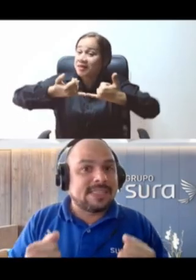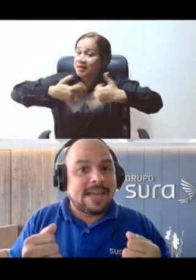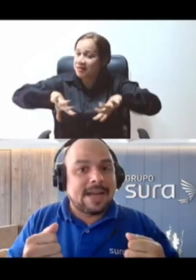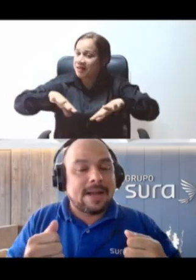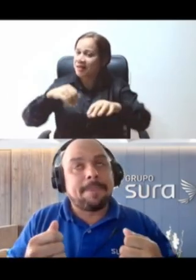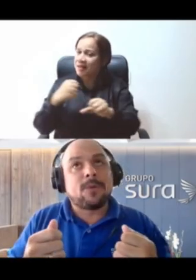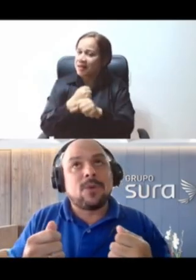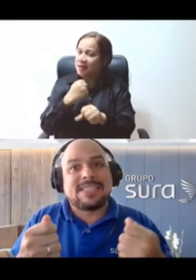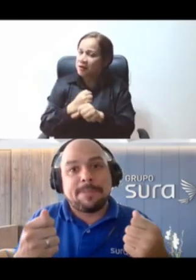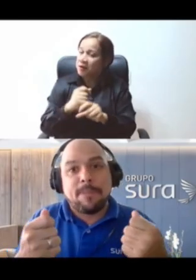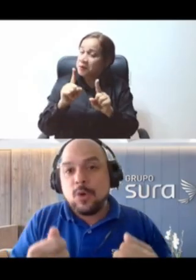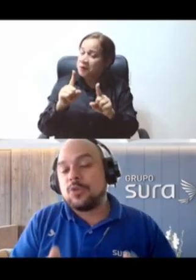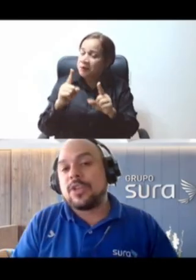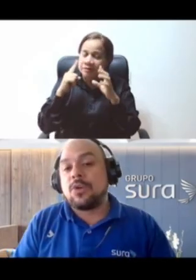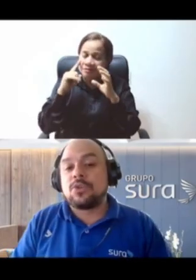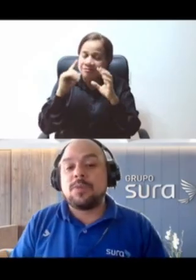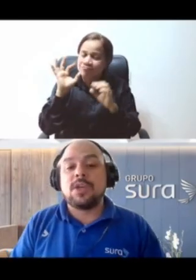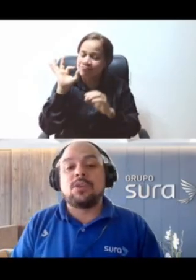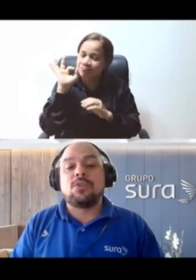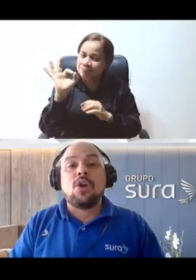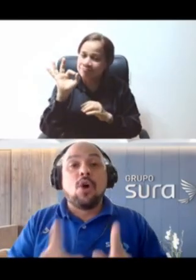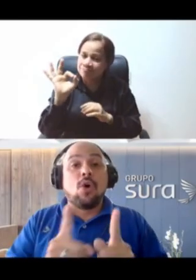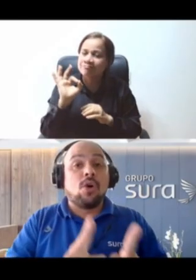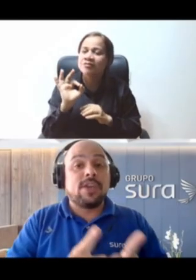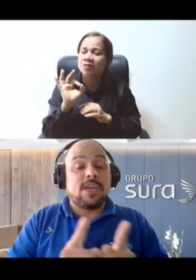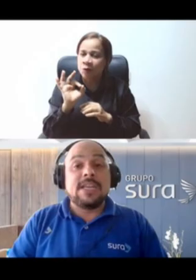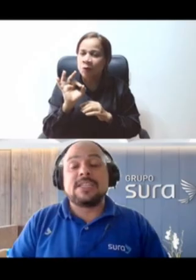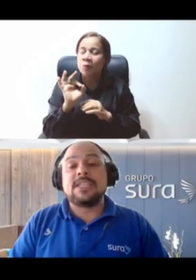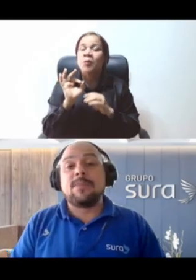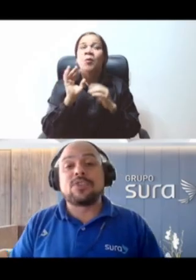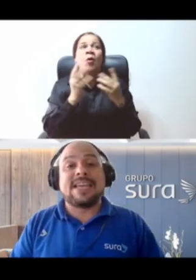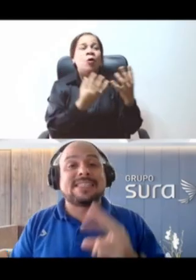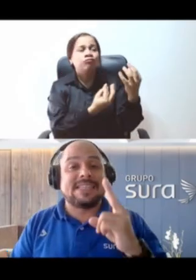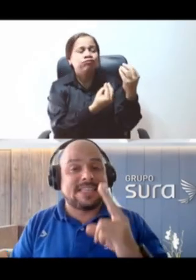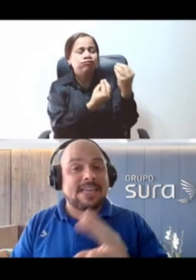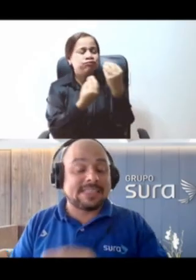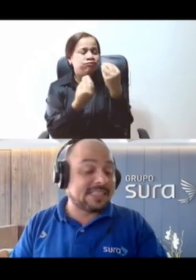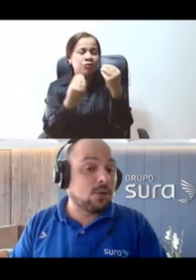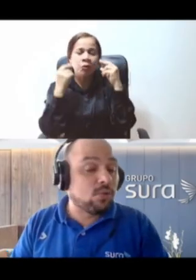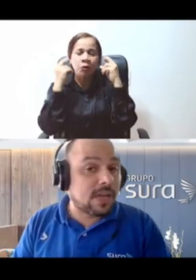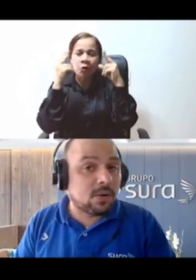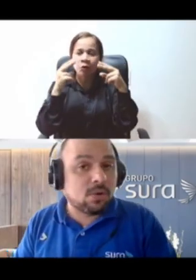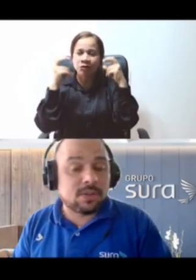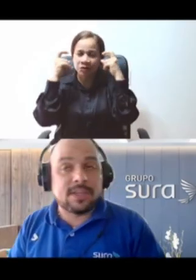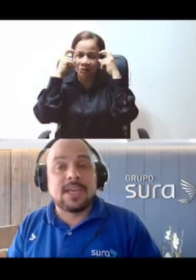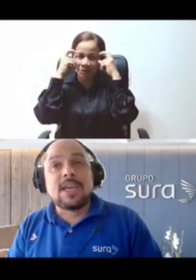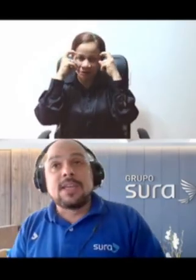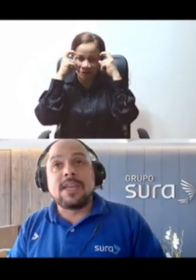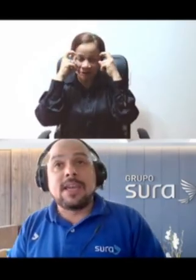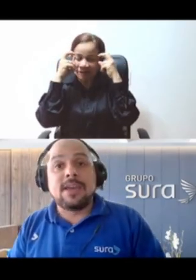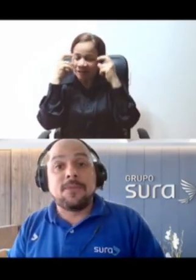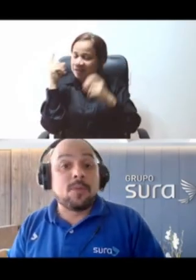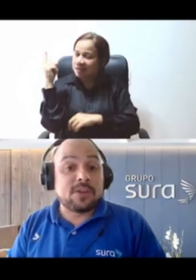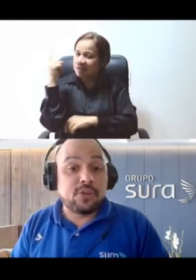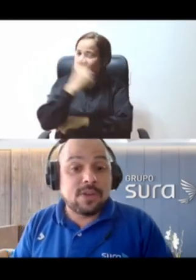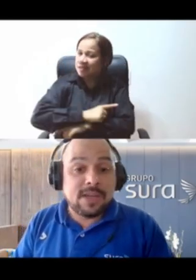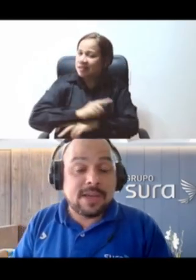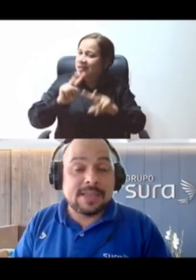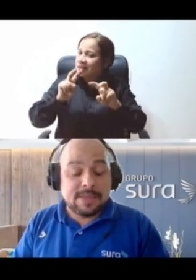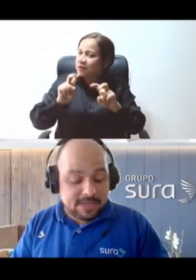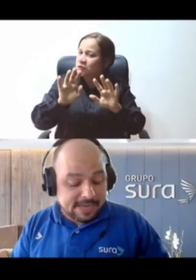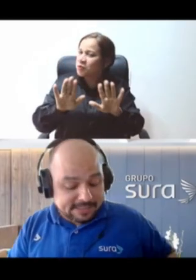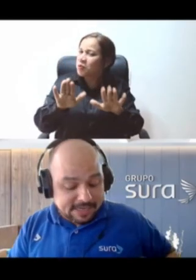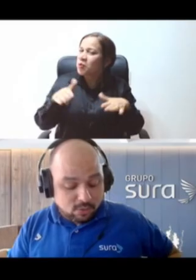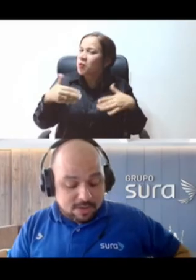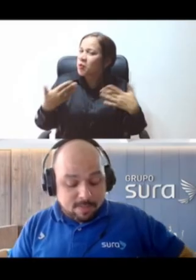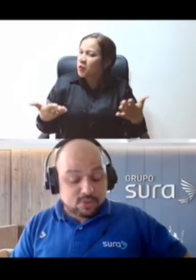como con este plus de conocimiento. Hoy iniciamos esta segunda corte de formación